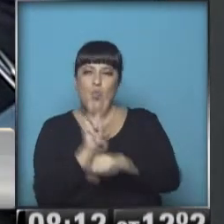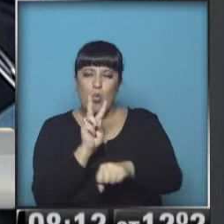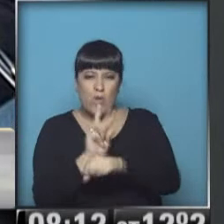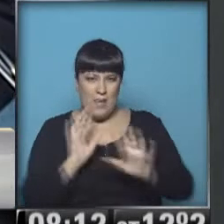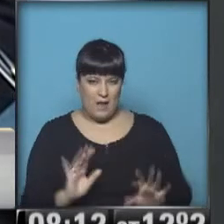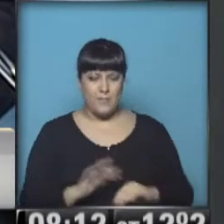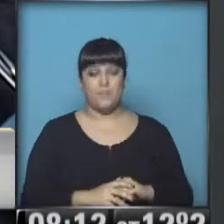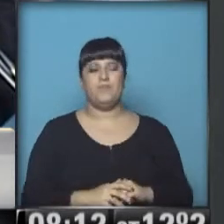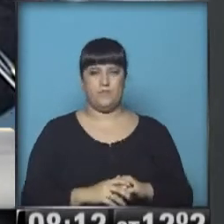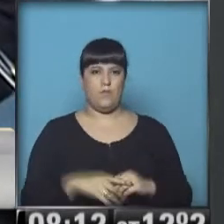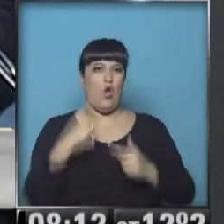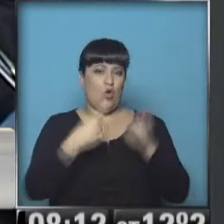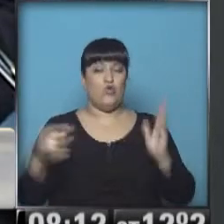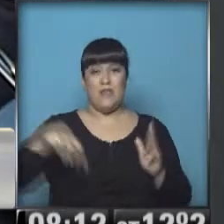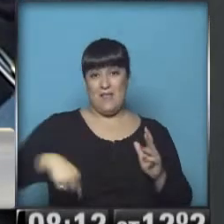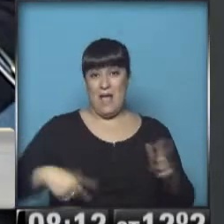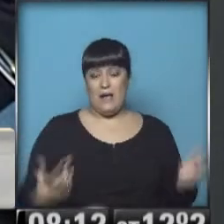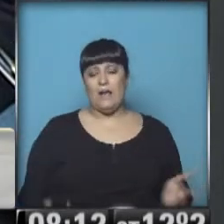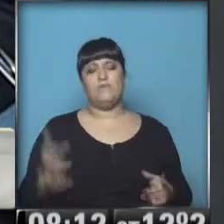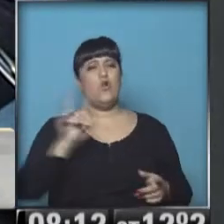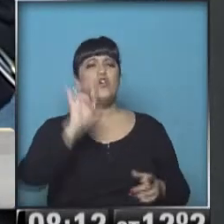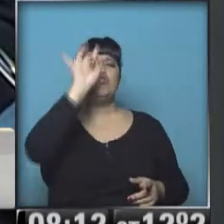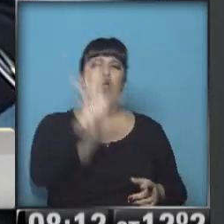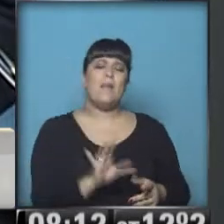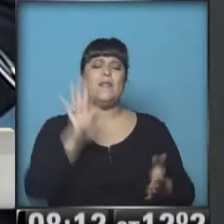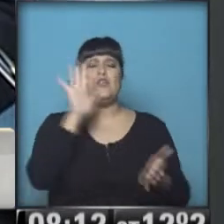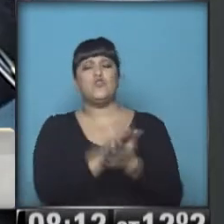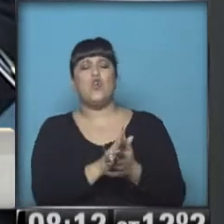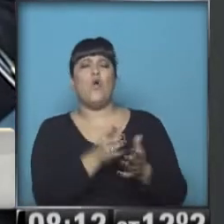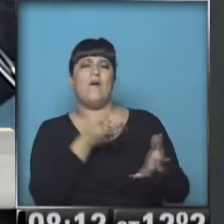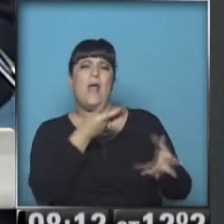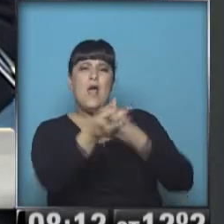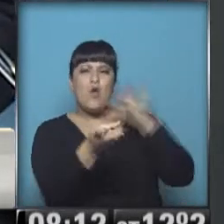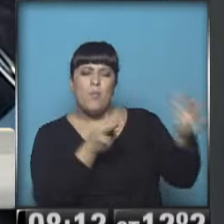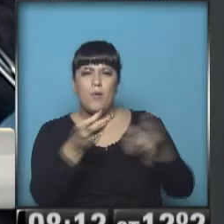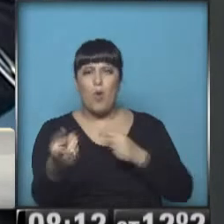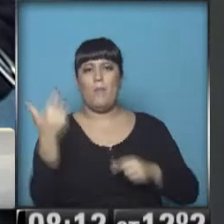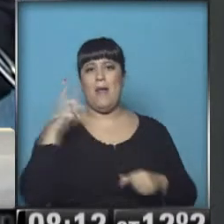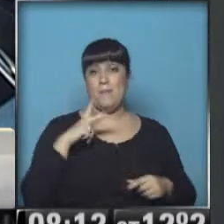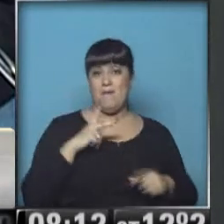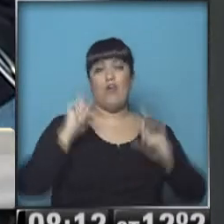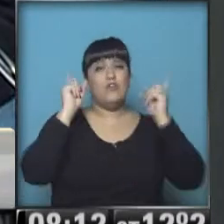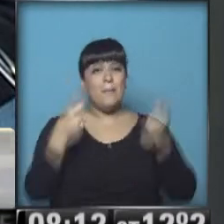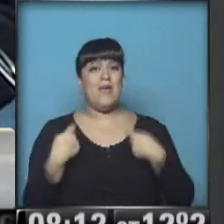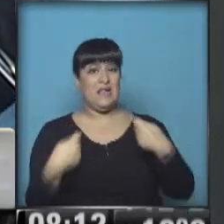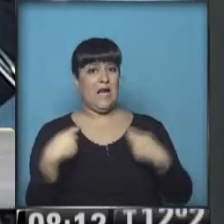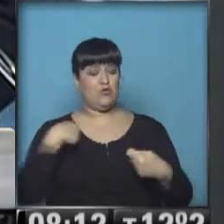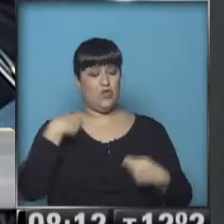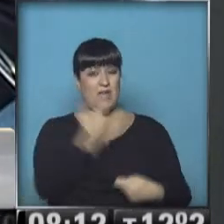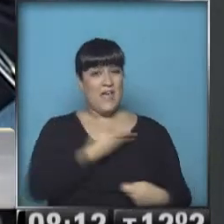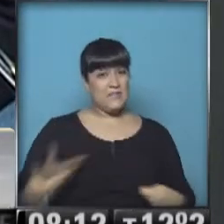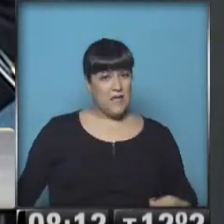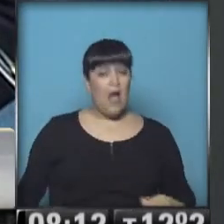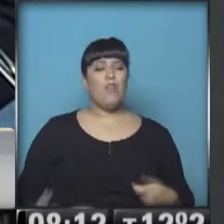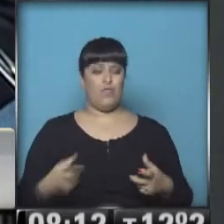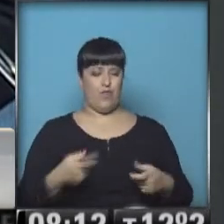esto significa no solamente el tema del consumo privado sino también el gasto público también